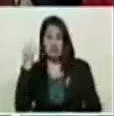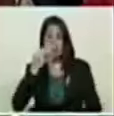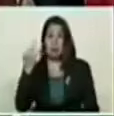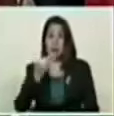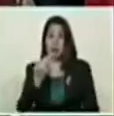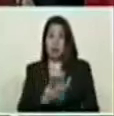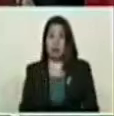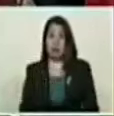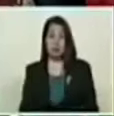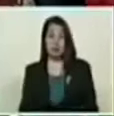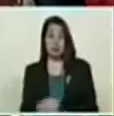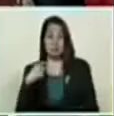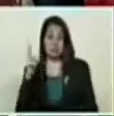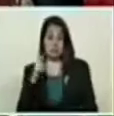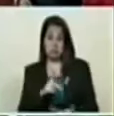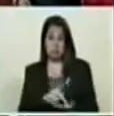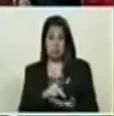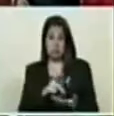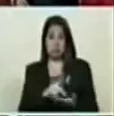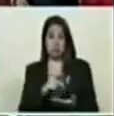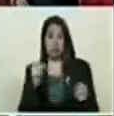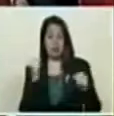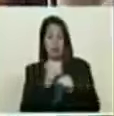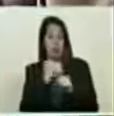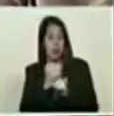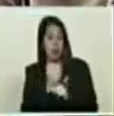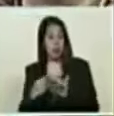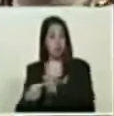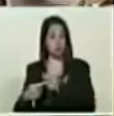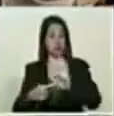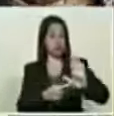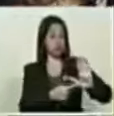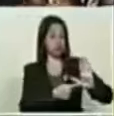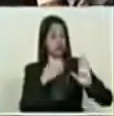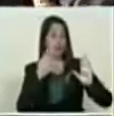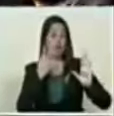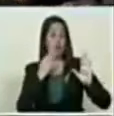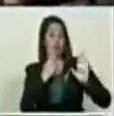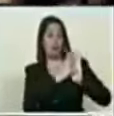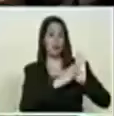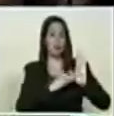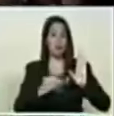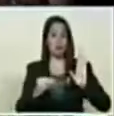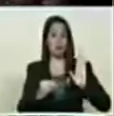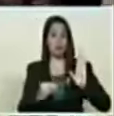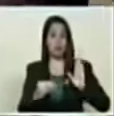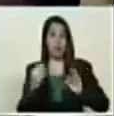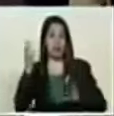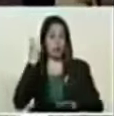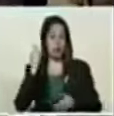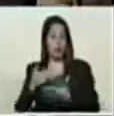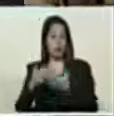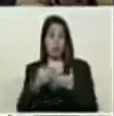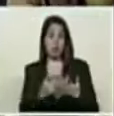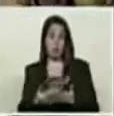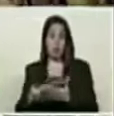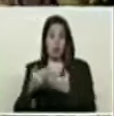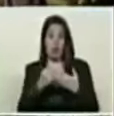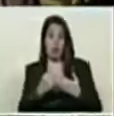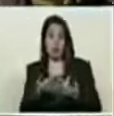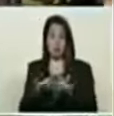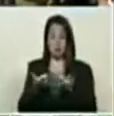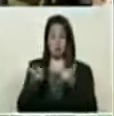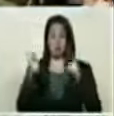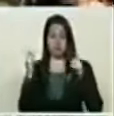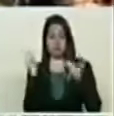Es la mujer la que llega al trabajo y da el ejemplo. Es la mujer estudiante la que se